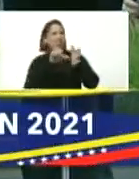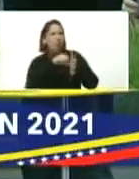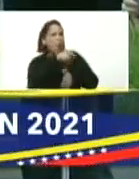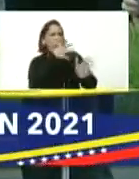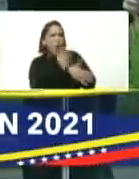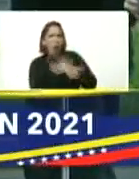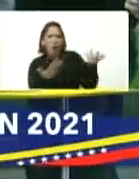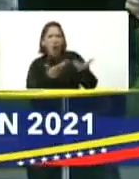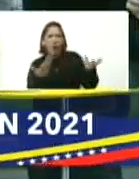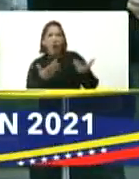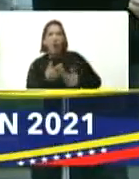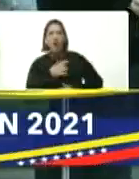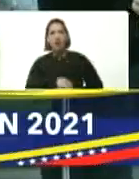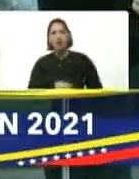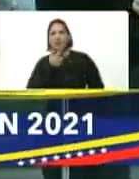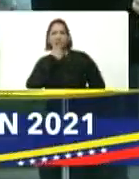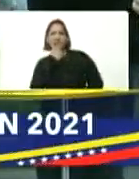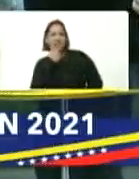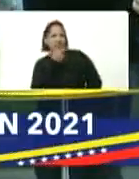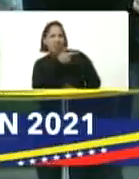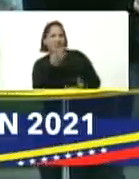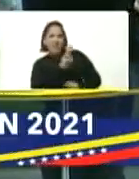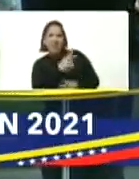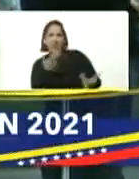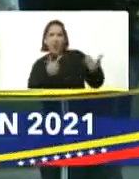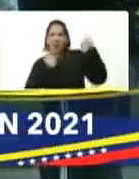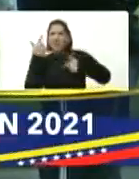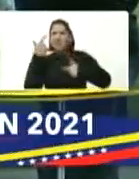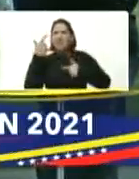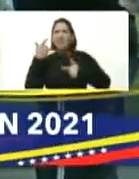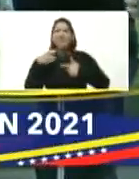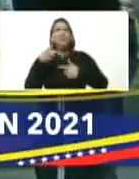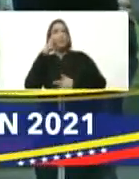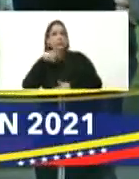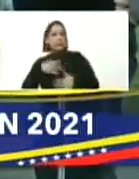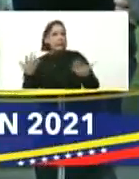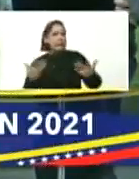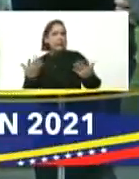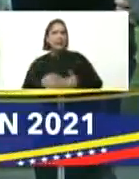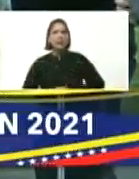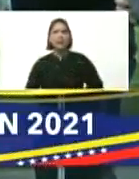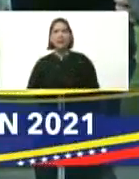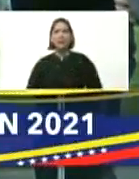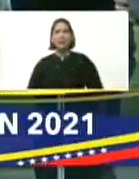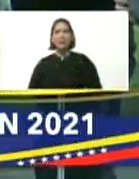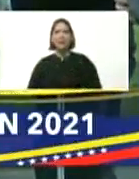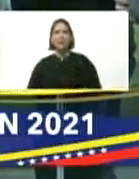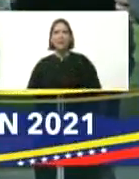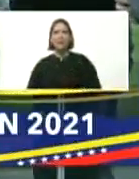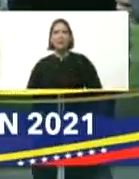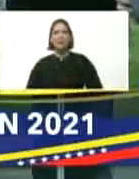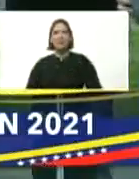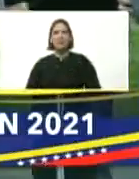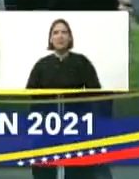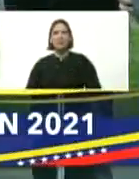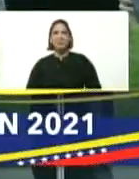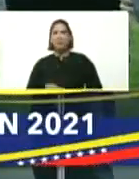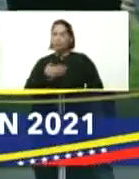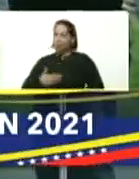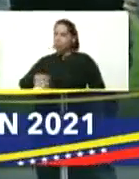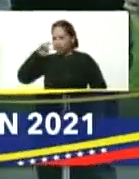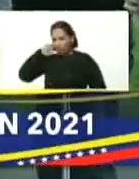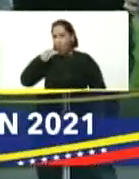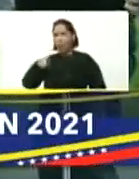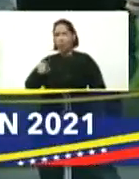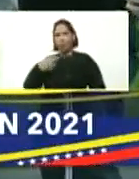from? Venezuela. I'm from Venezuela. ¡Chávez! Los gringos, compadre. Presidente, ¿te acuerdas la oferta